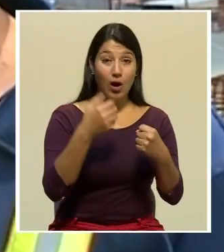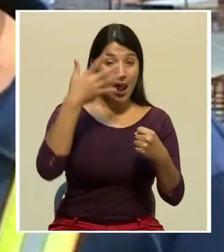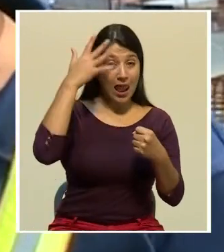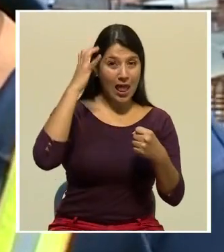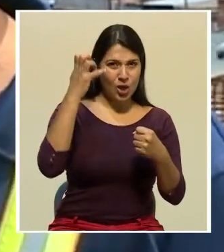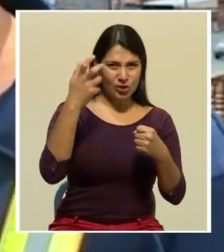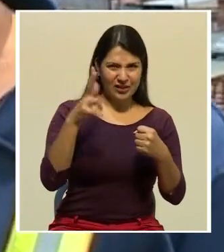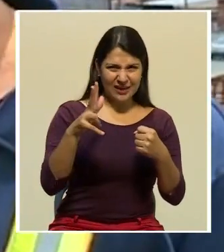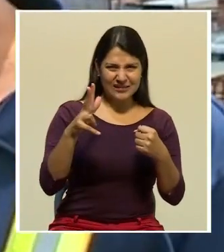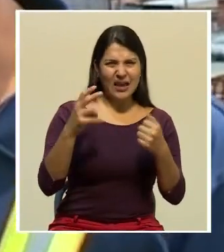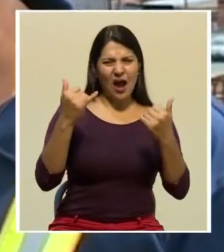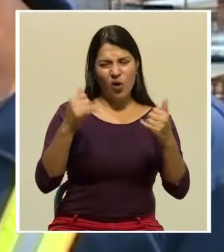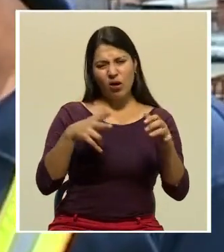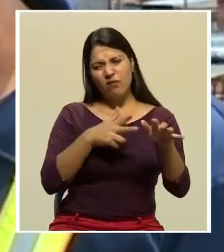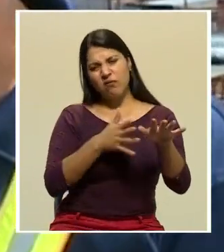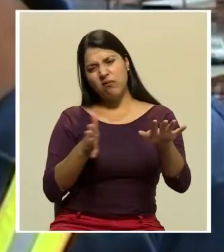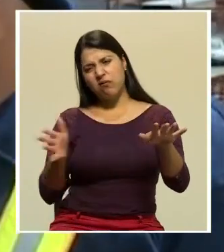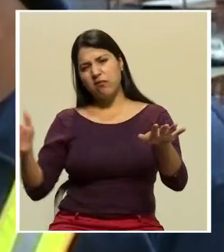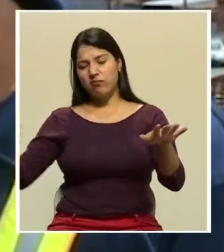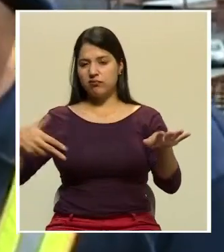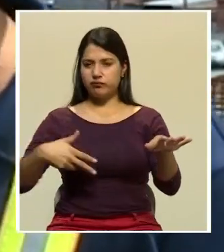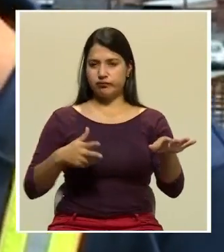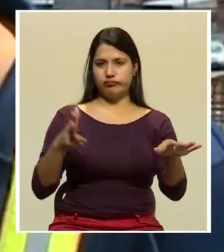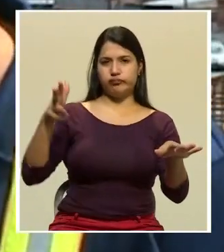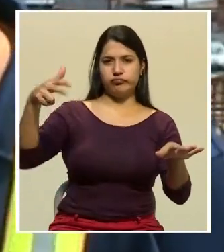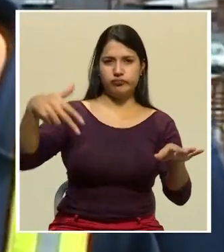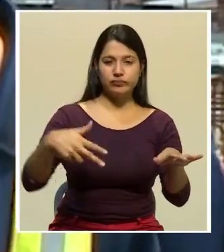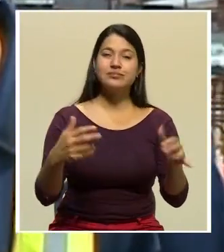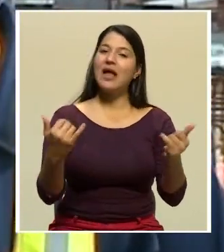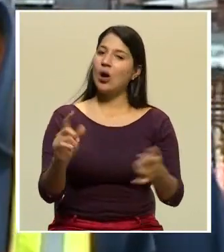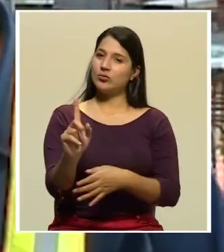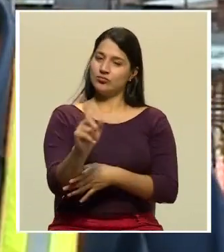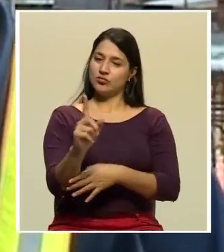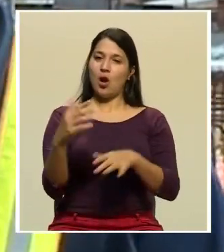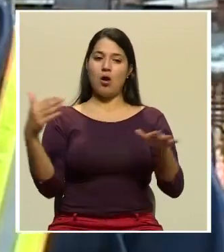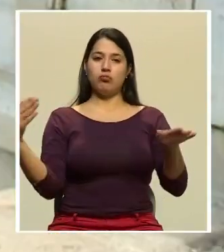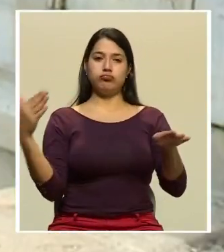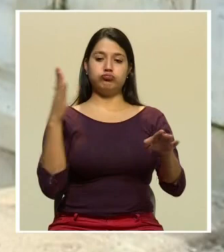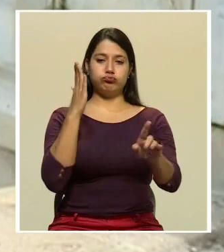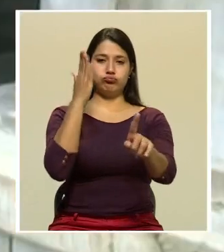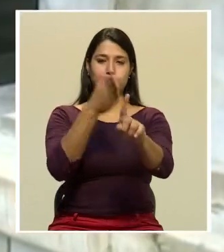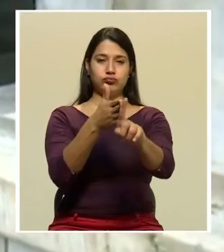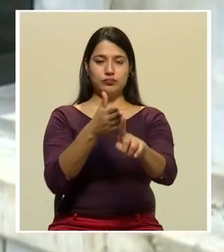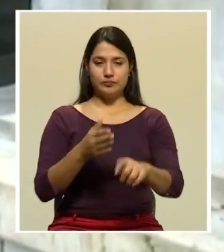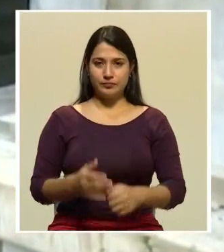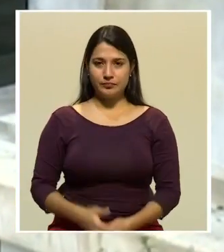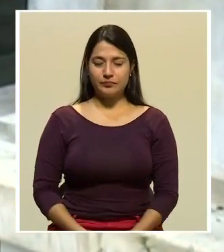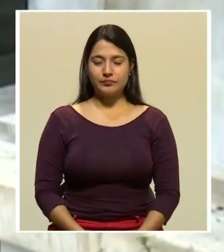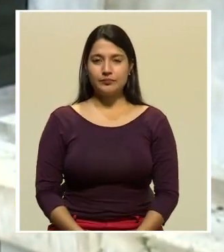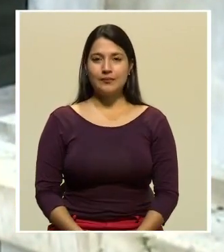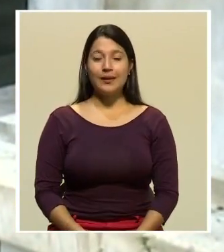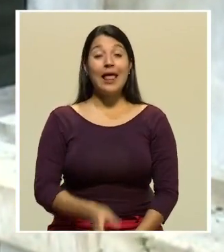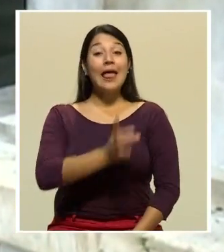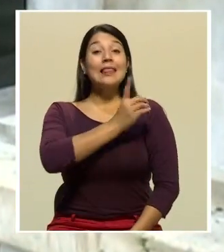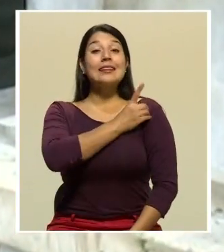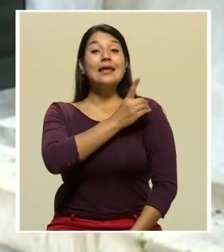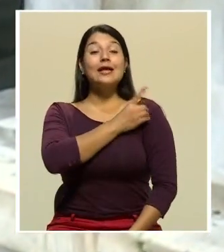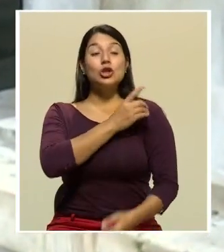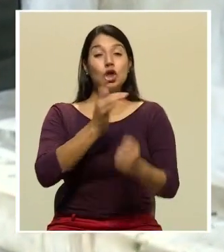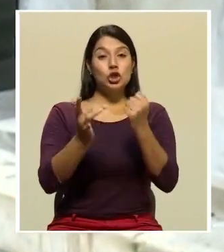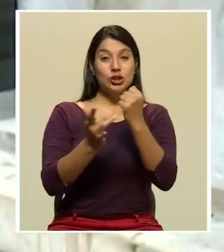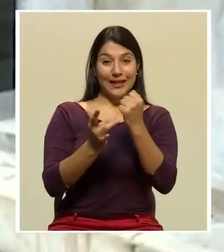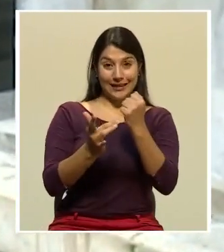un gran zigzag. Esta obra lo que hace es evitar ese cruce. El director técnico